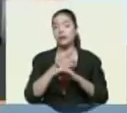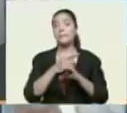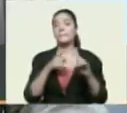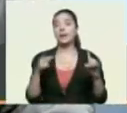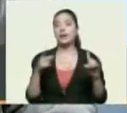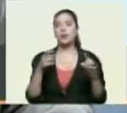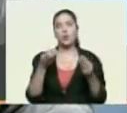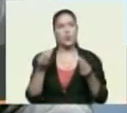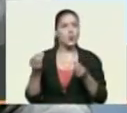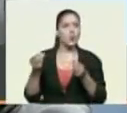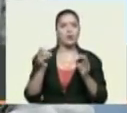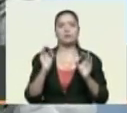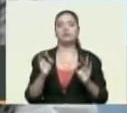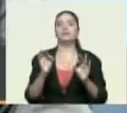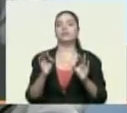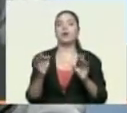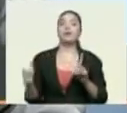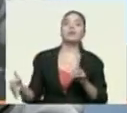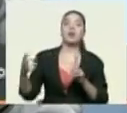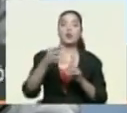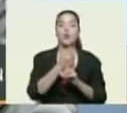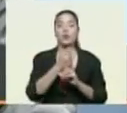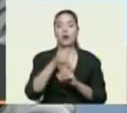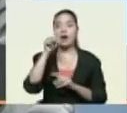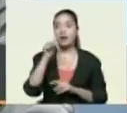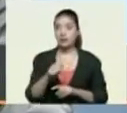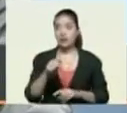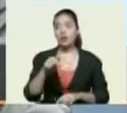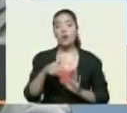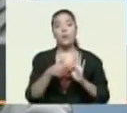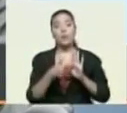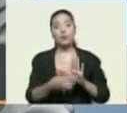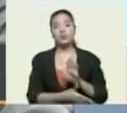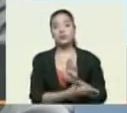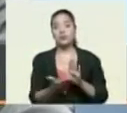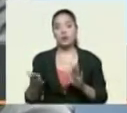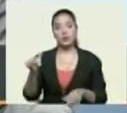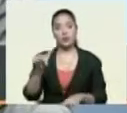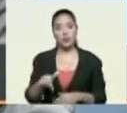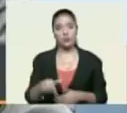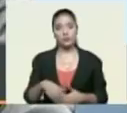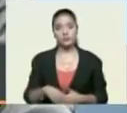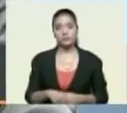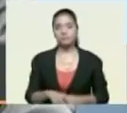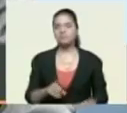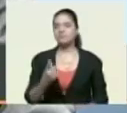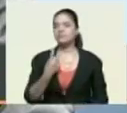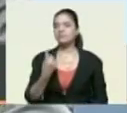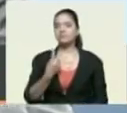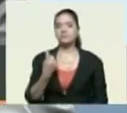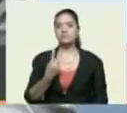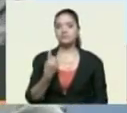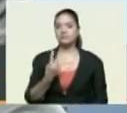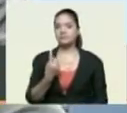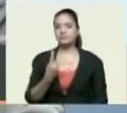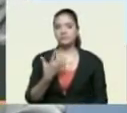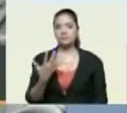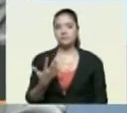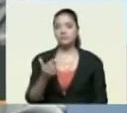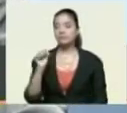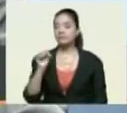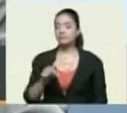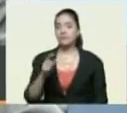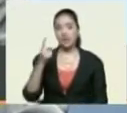gran mística de lograr estos objetivos que estoy mostrando el día de hoy, donde solamente en la